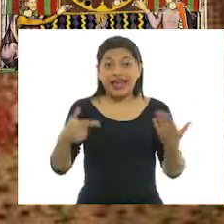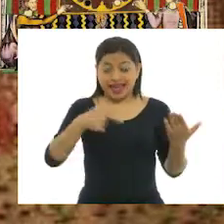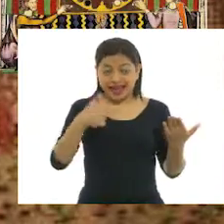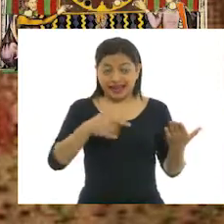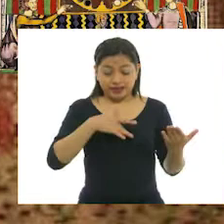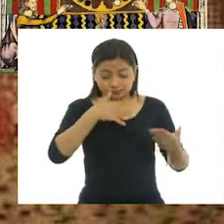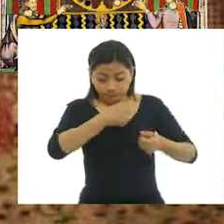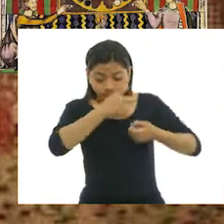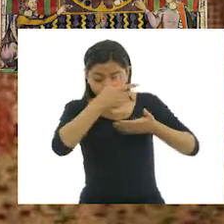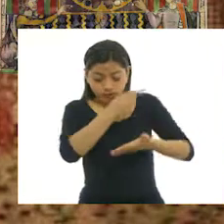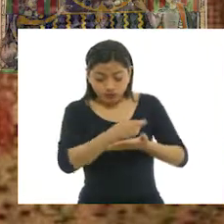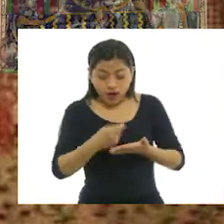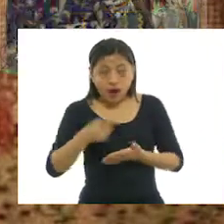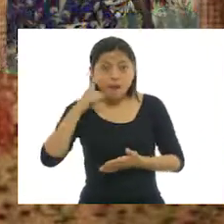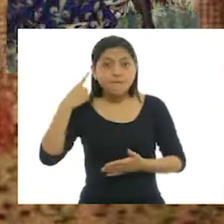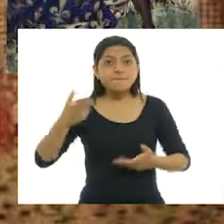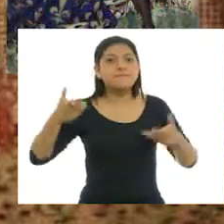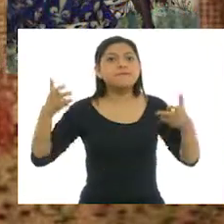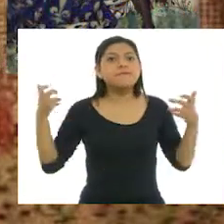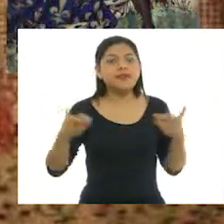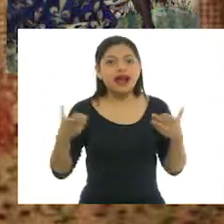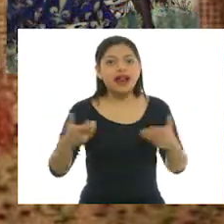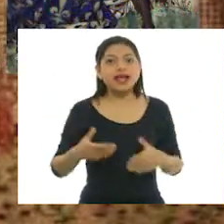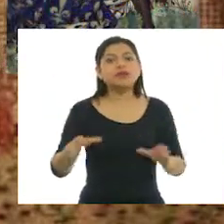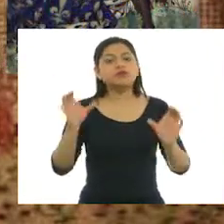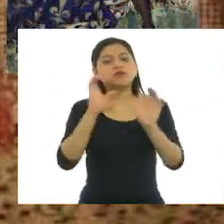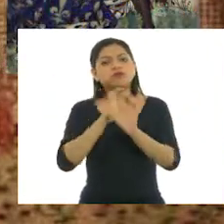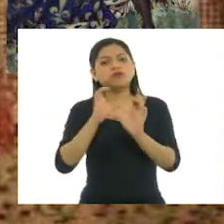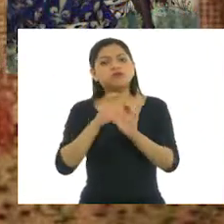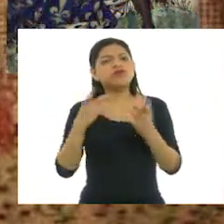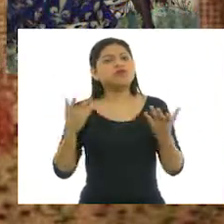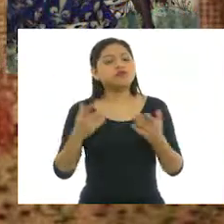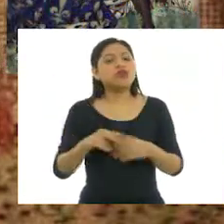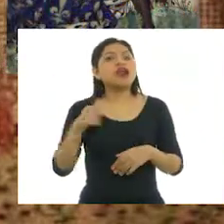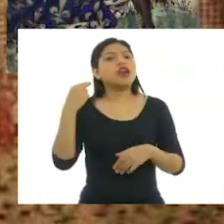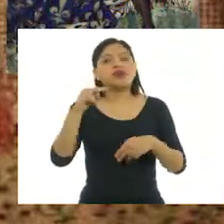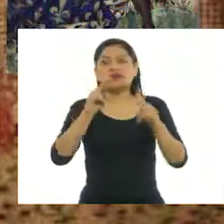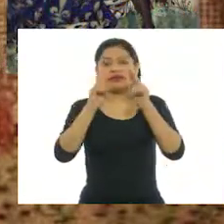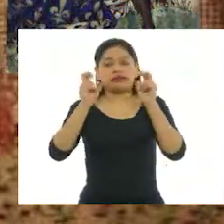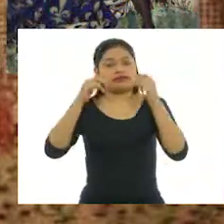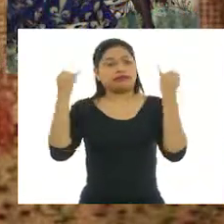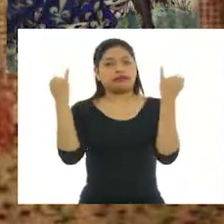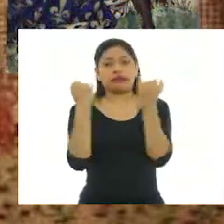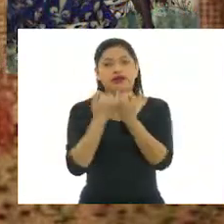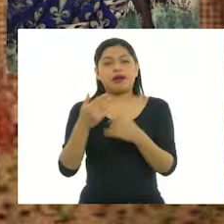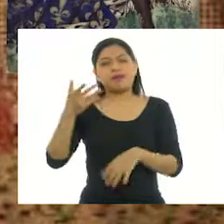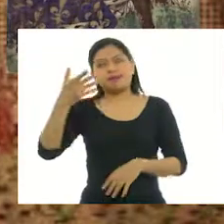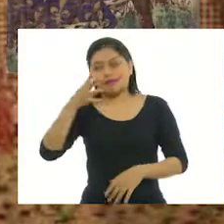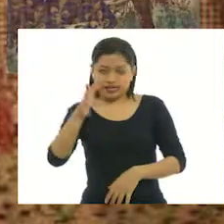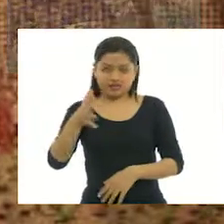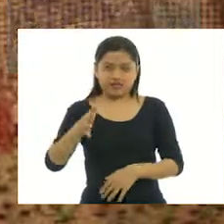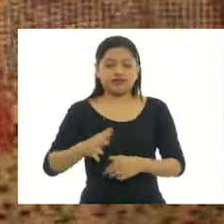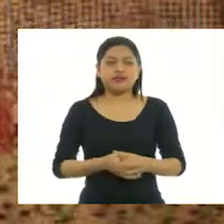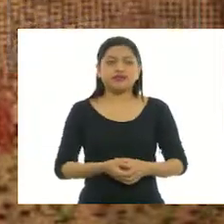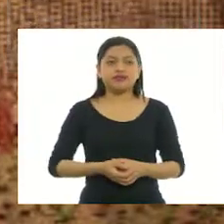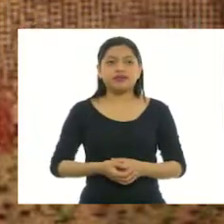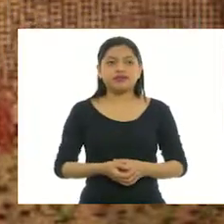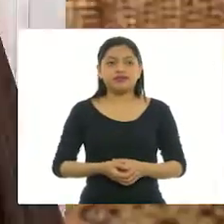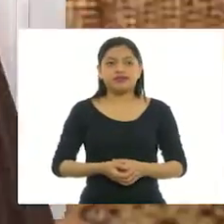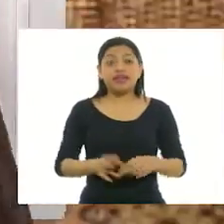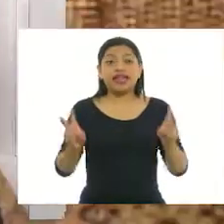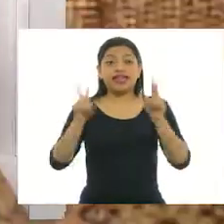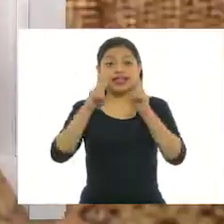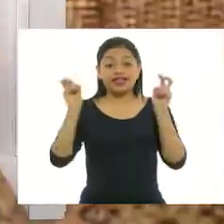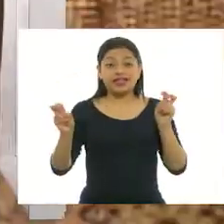poemas para componer una obra a manera de cantata, con el mismo nombre. Bueno, más o menos el mismo nombre, en realidad la va a